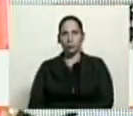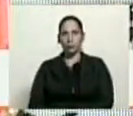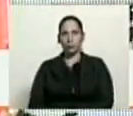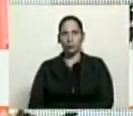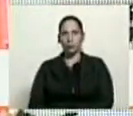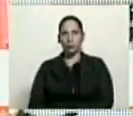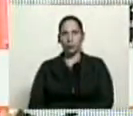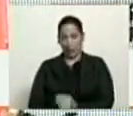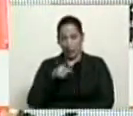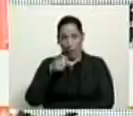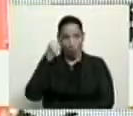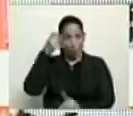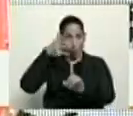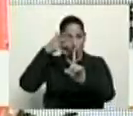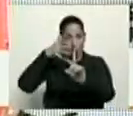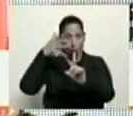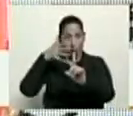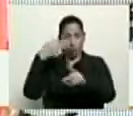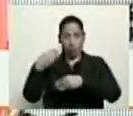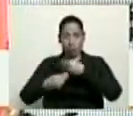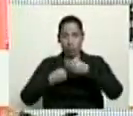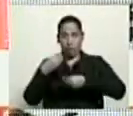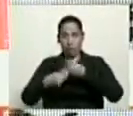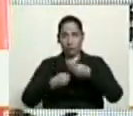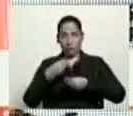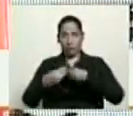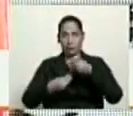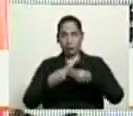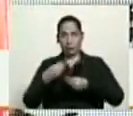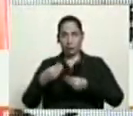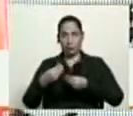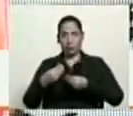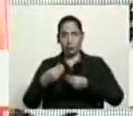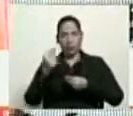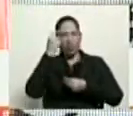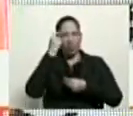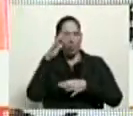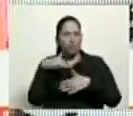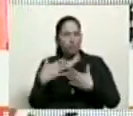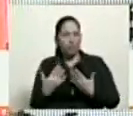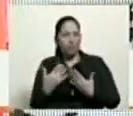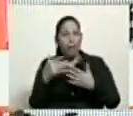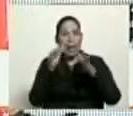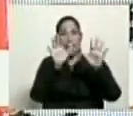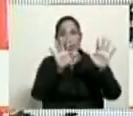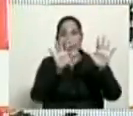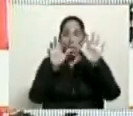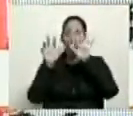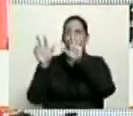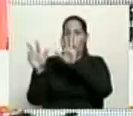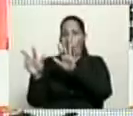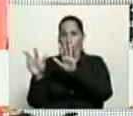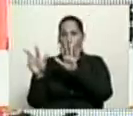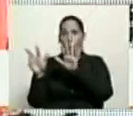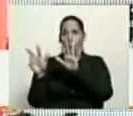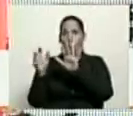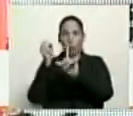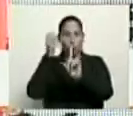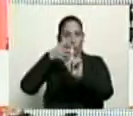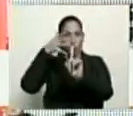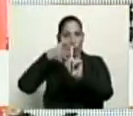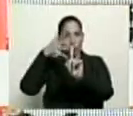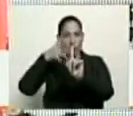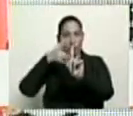Y ese congreso se realizará, ese es el 18º Congreso Latinoamericano y Caribeño